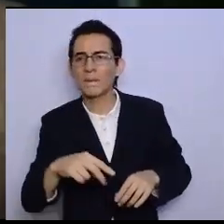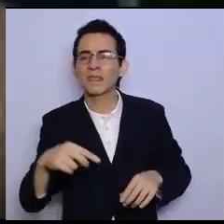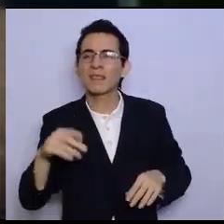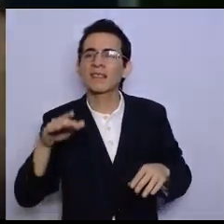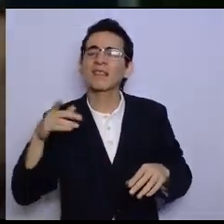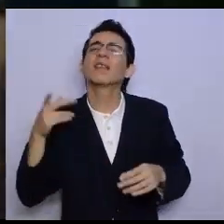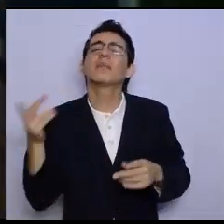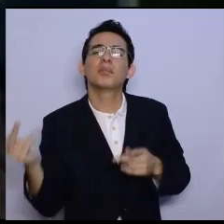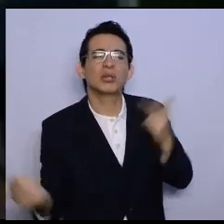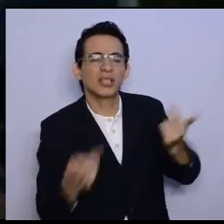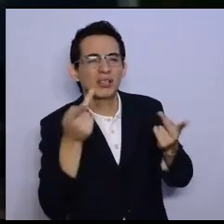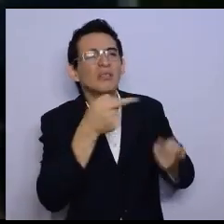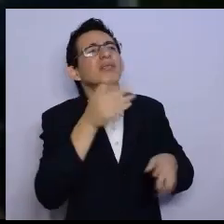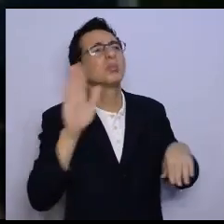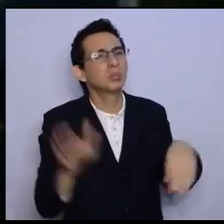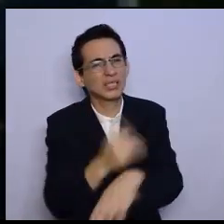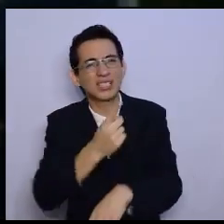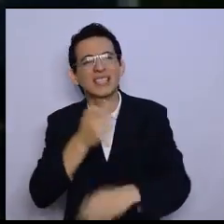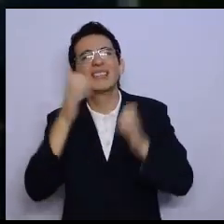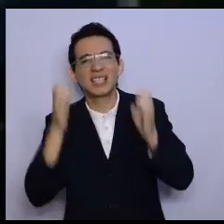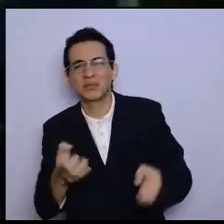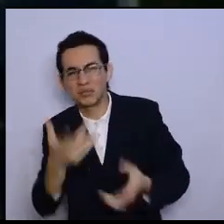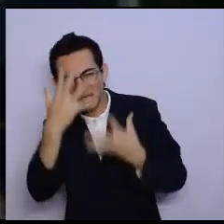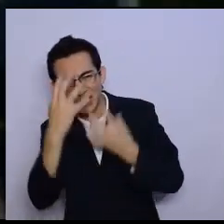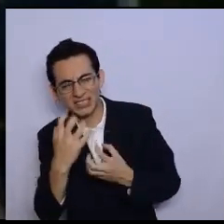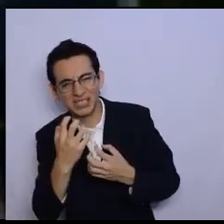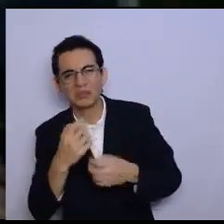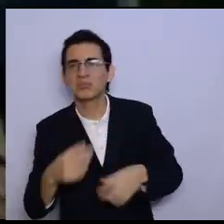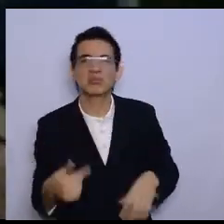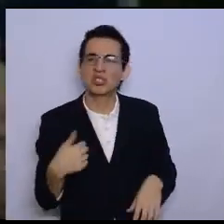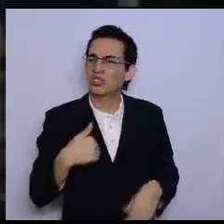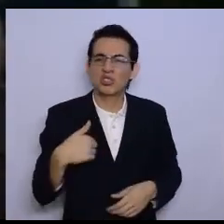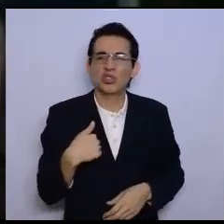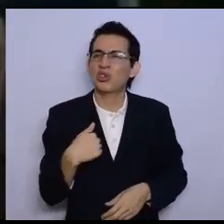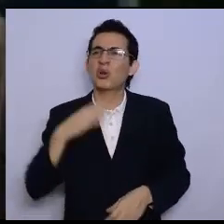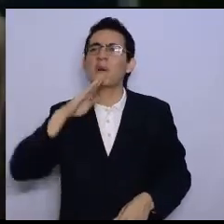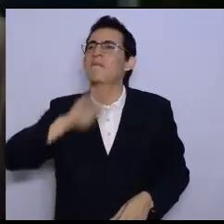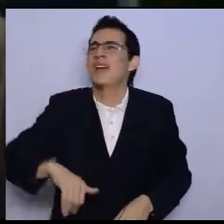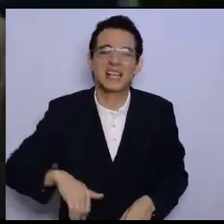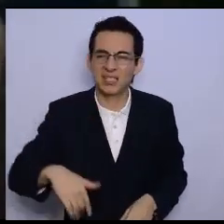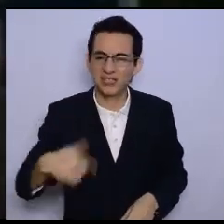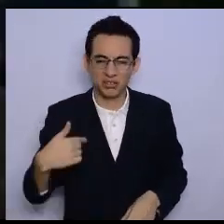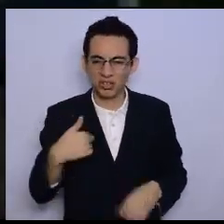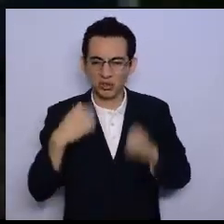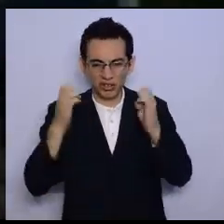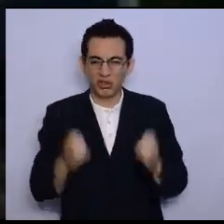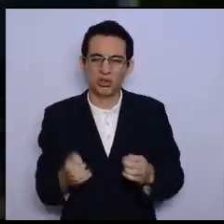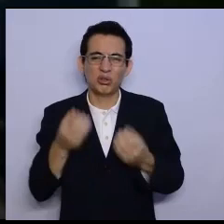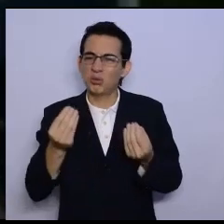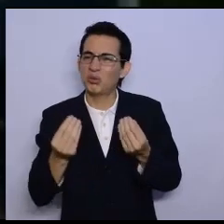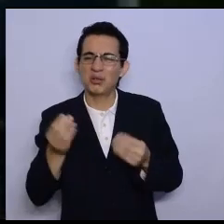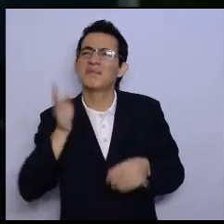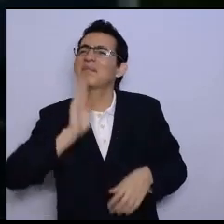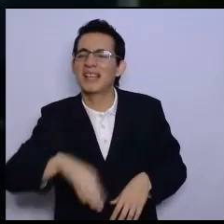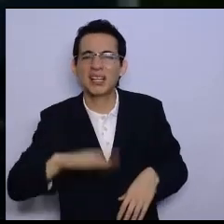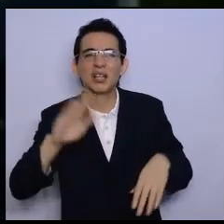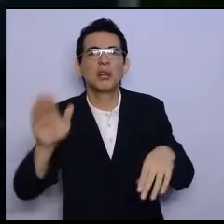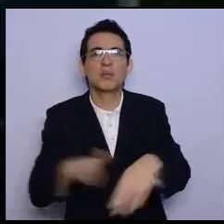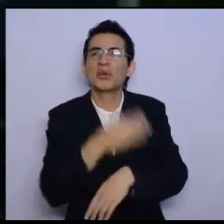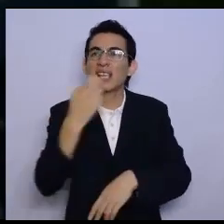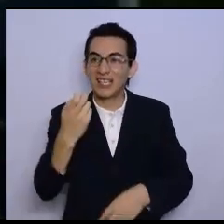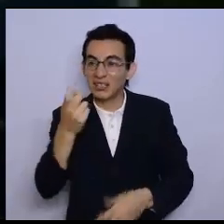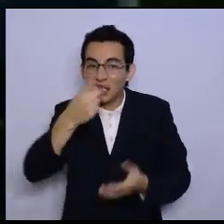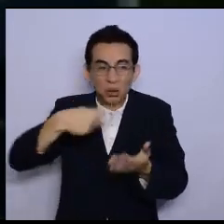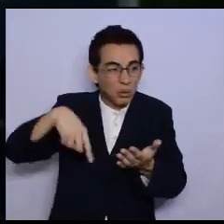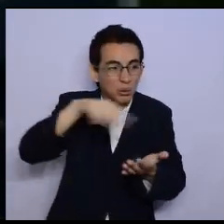mal, dice, no tenemos nada, dice, este pueblo es un pueblo olvidado por Dios, así digo. Bueno,